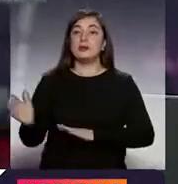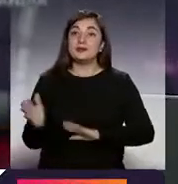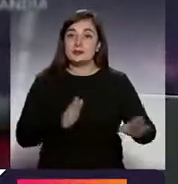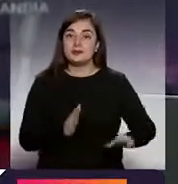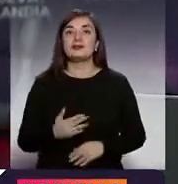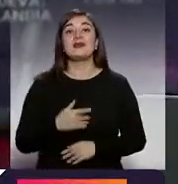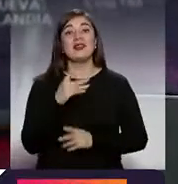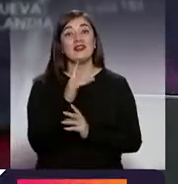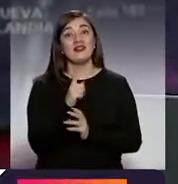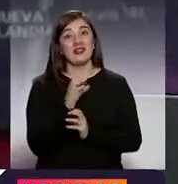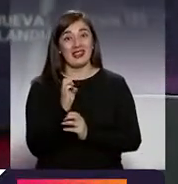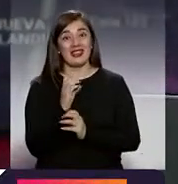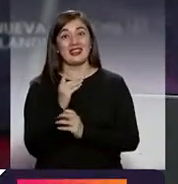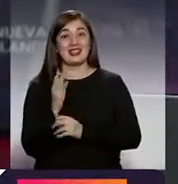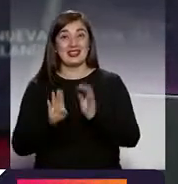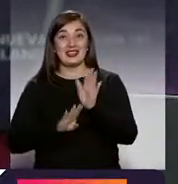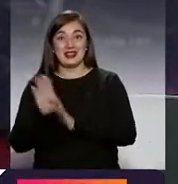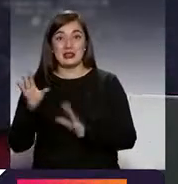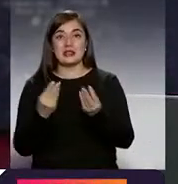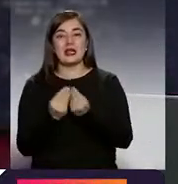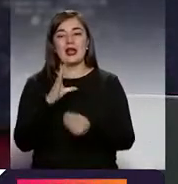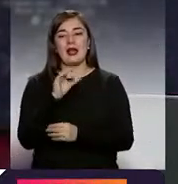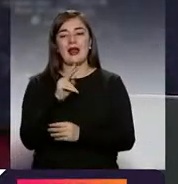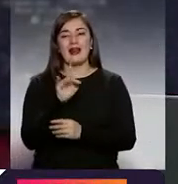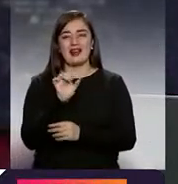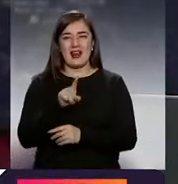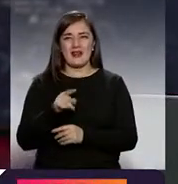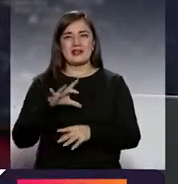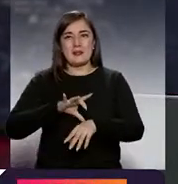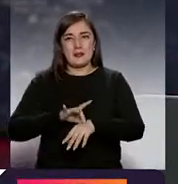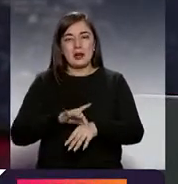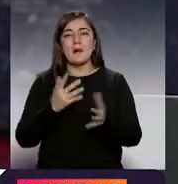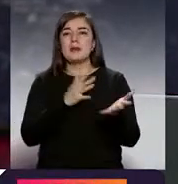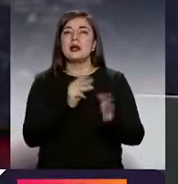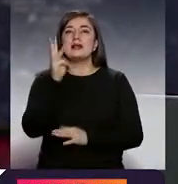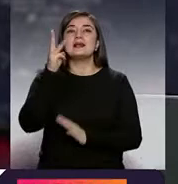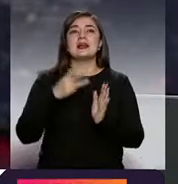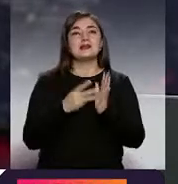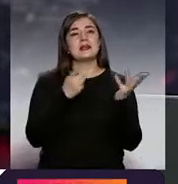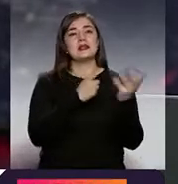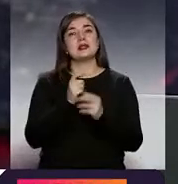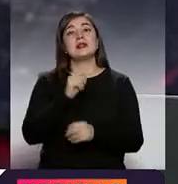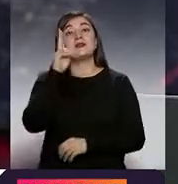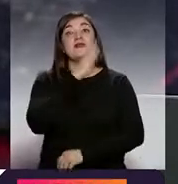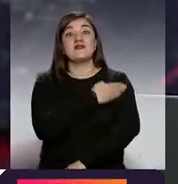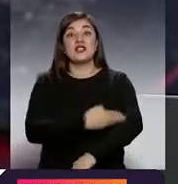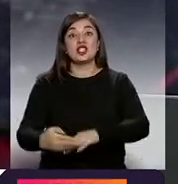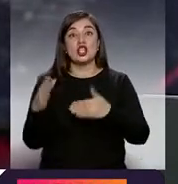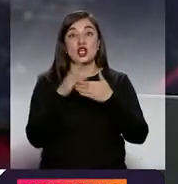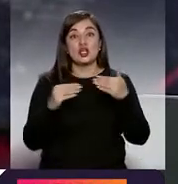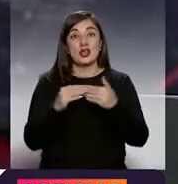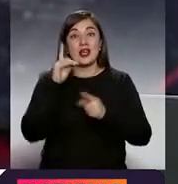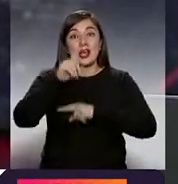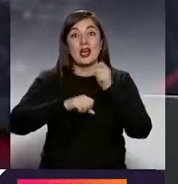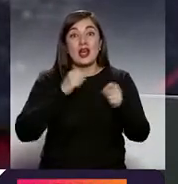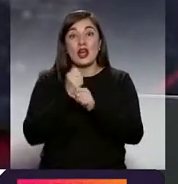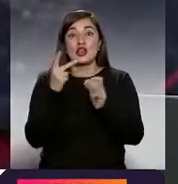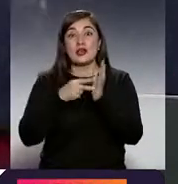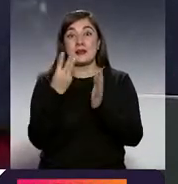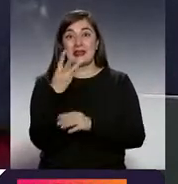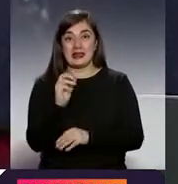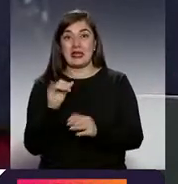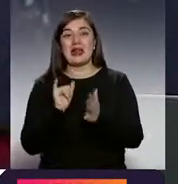Según FEDESarrollo, en Colombia la industria del cannabis medicinal produciría más de 3.065 millones de dólares para el 2030. Nemocón